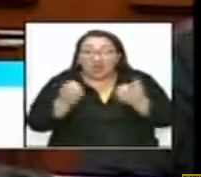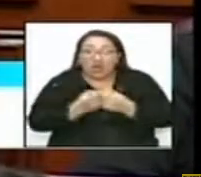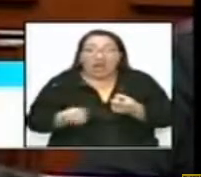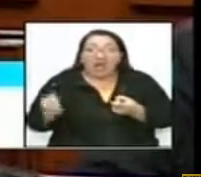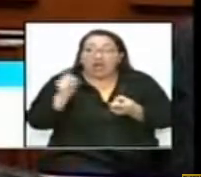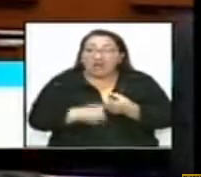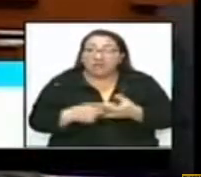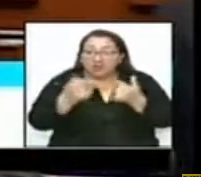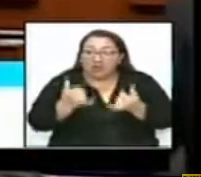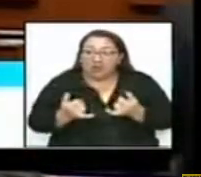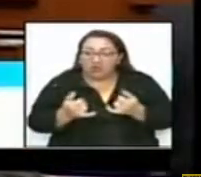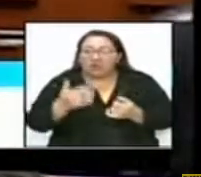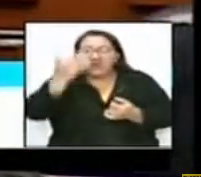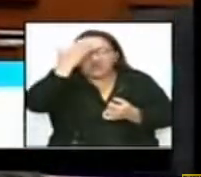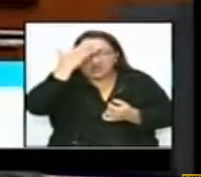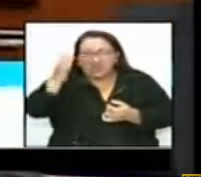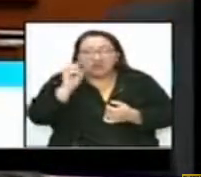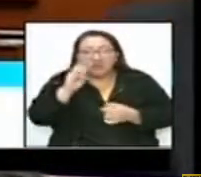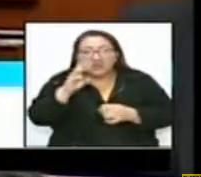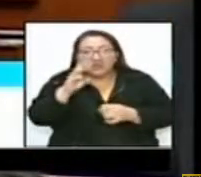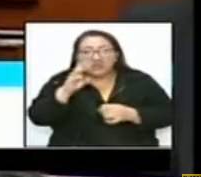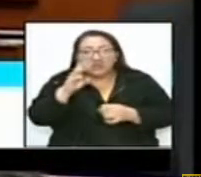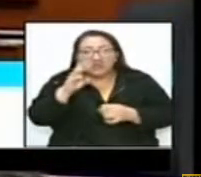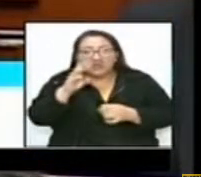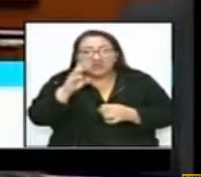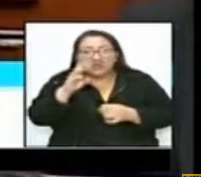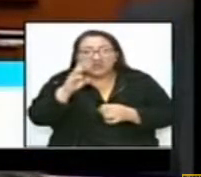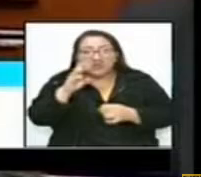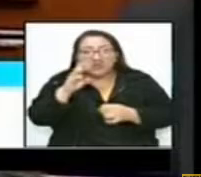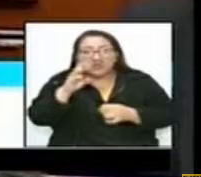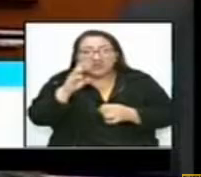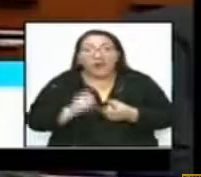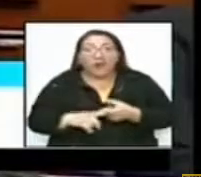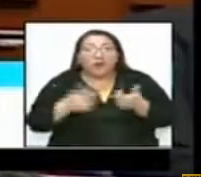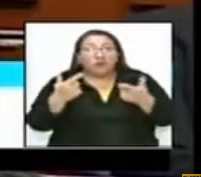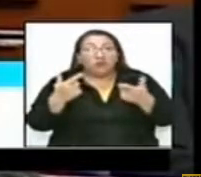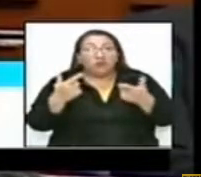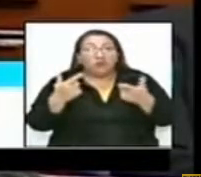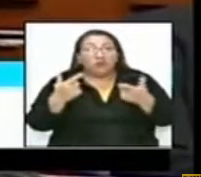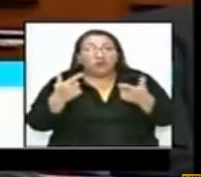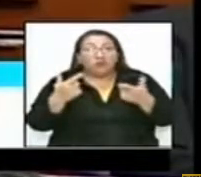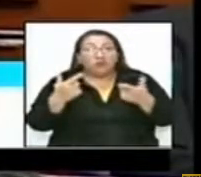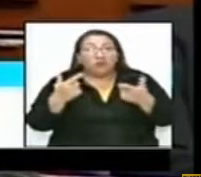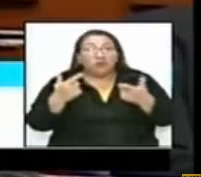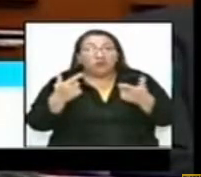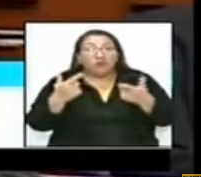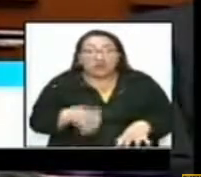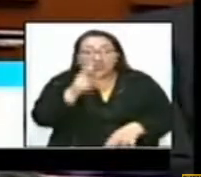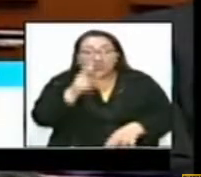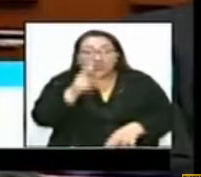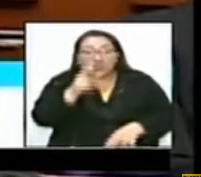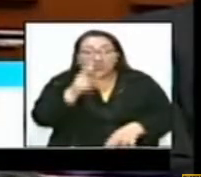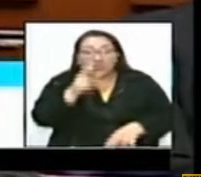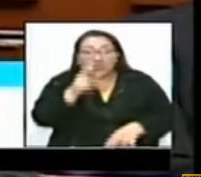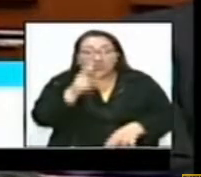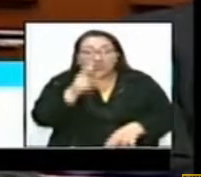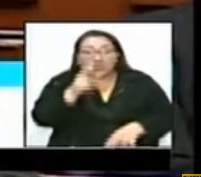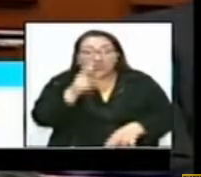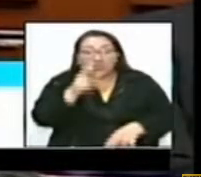ahora sabe como dice la constitución que hasta que no haya condena firme una persona sigue siendo inocente